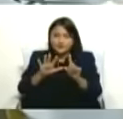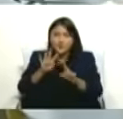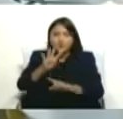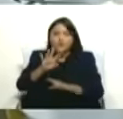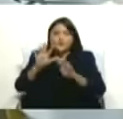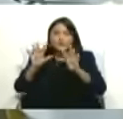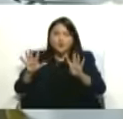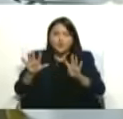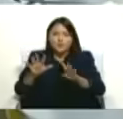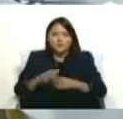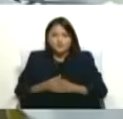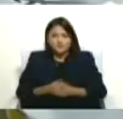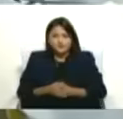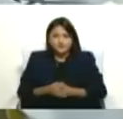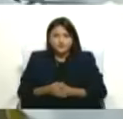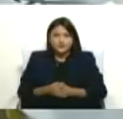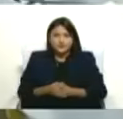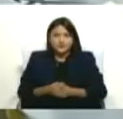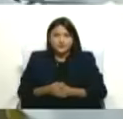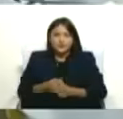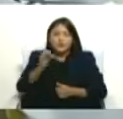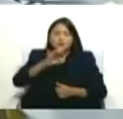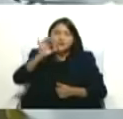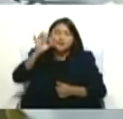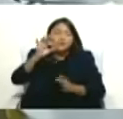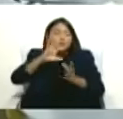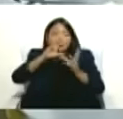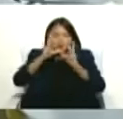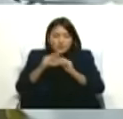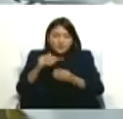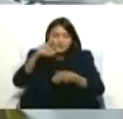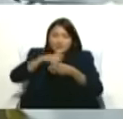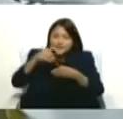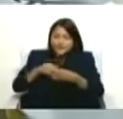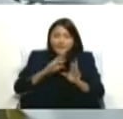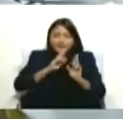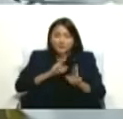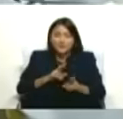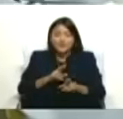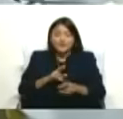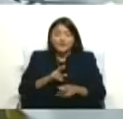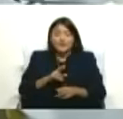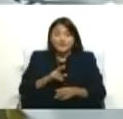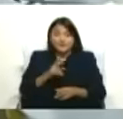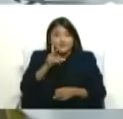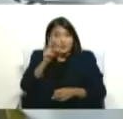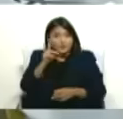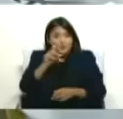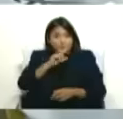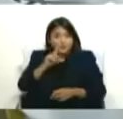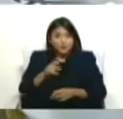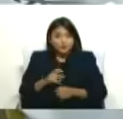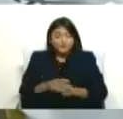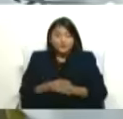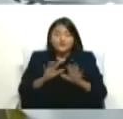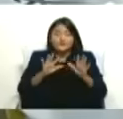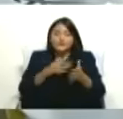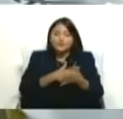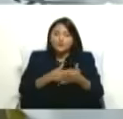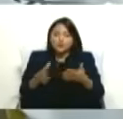50.649. Para un total de participación y de votos en esta pregunta de